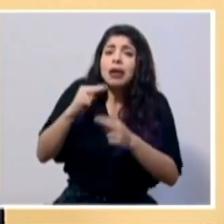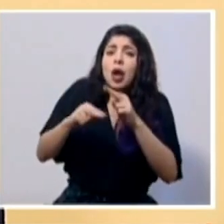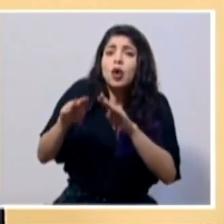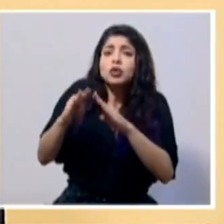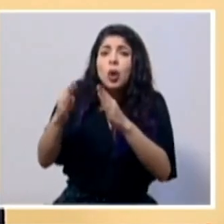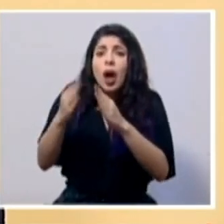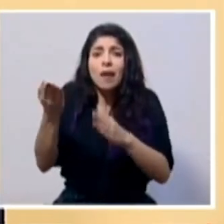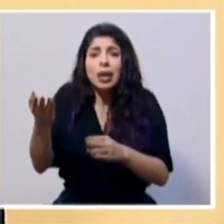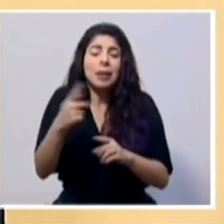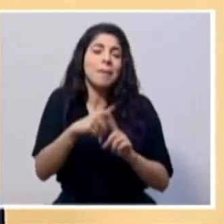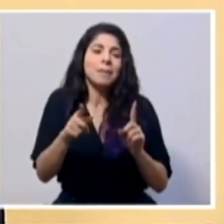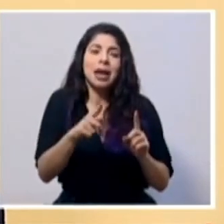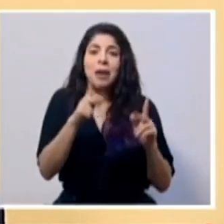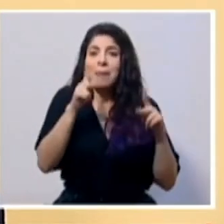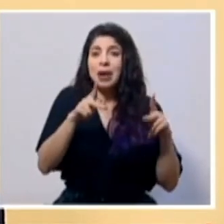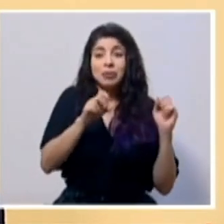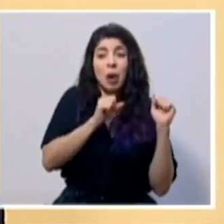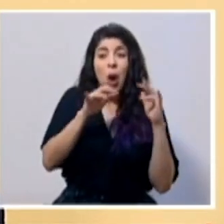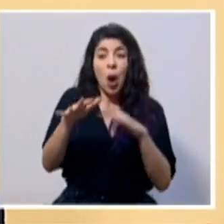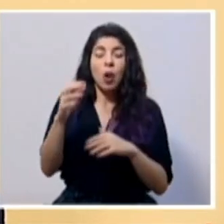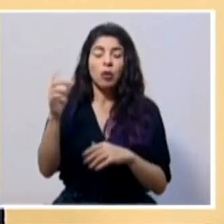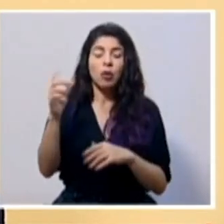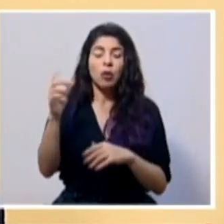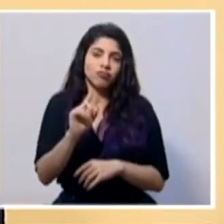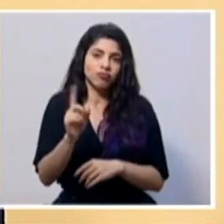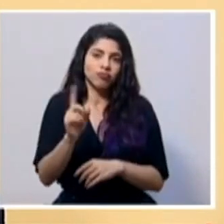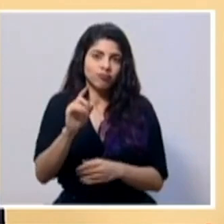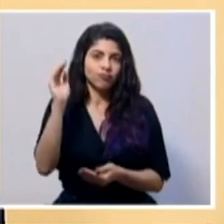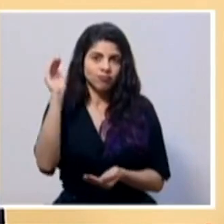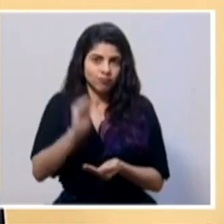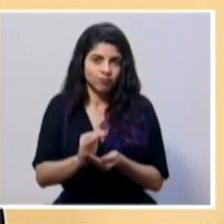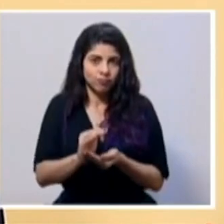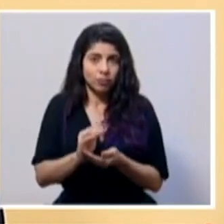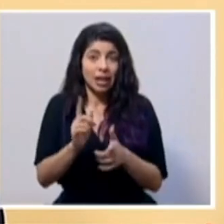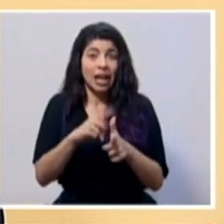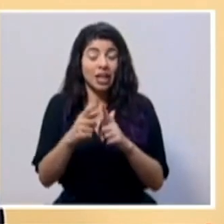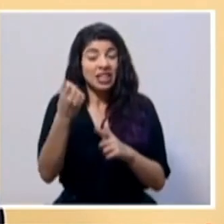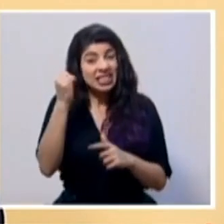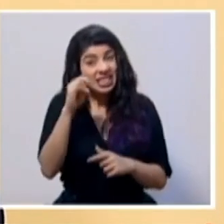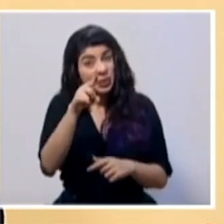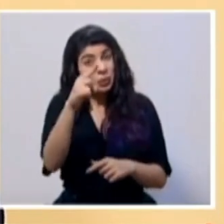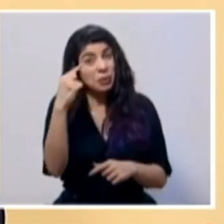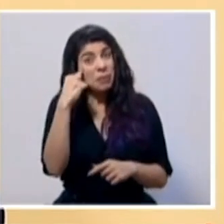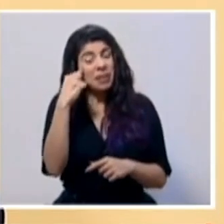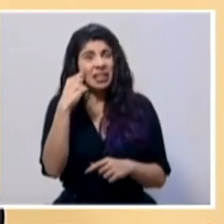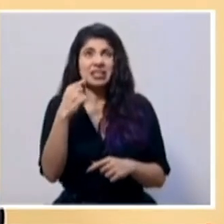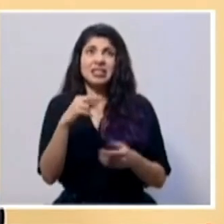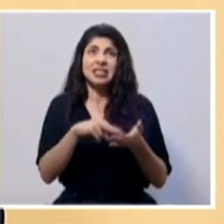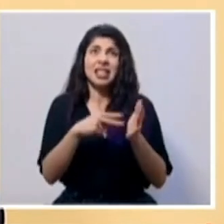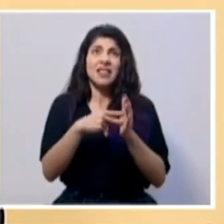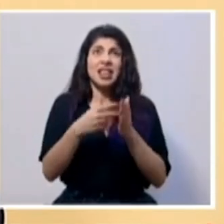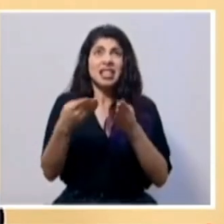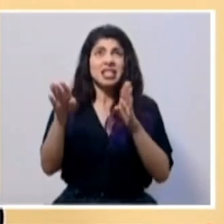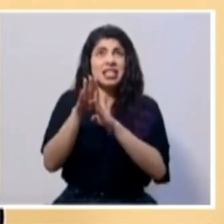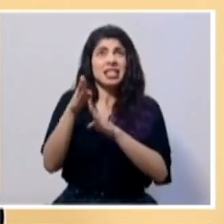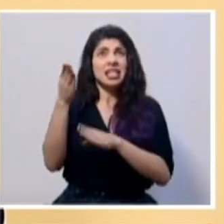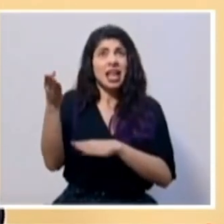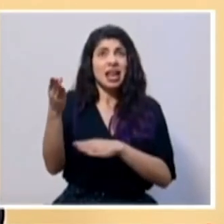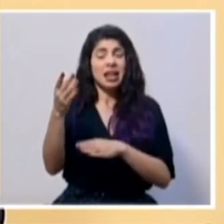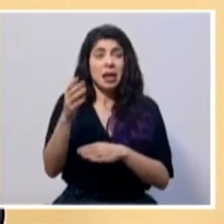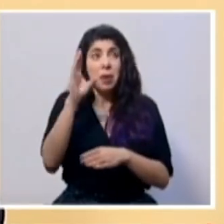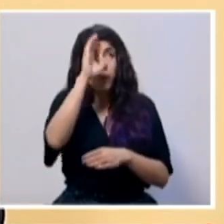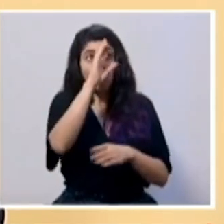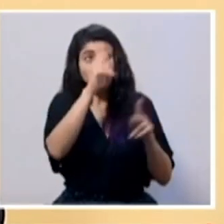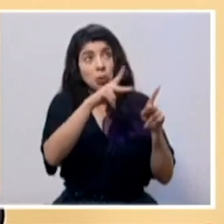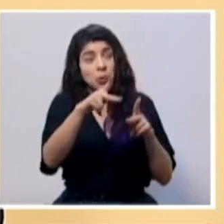abiertos, que no existe una alta movilización. Entonces, si pensamos en que lo que vamos a facultar en una etapa de cierre es que la gente